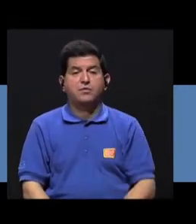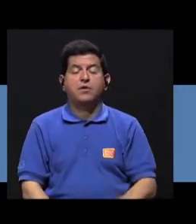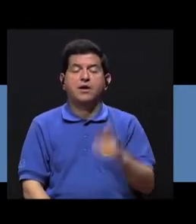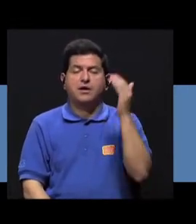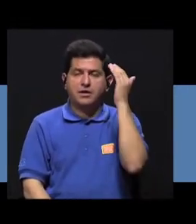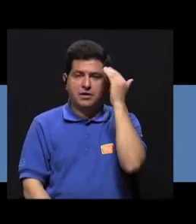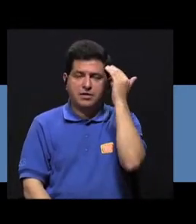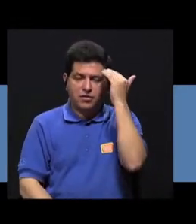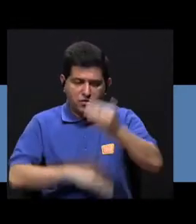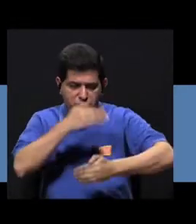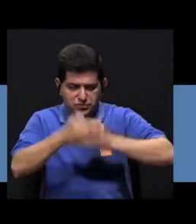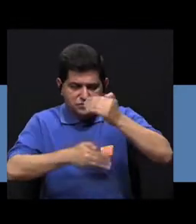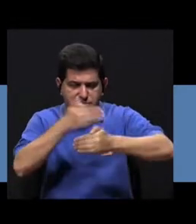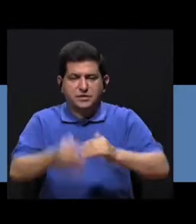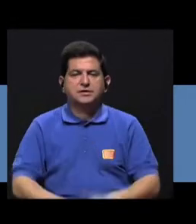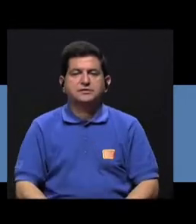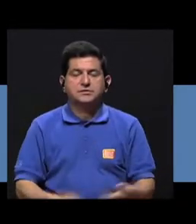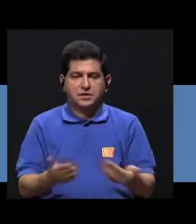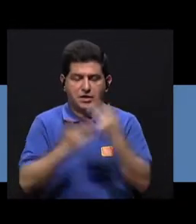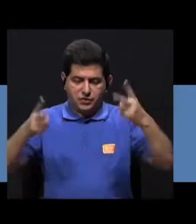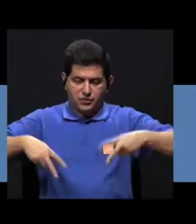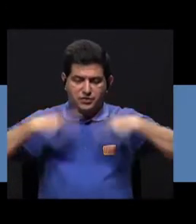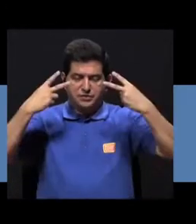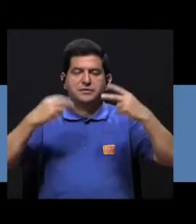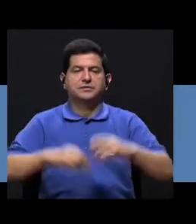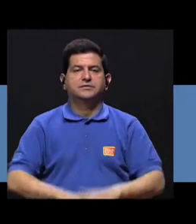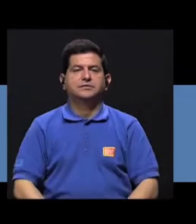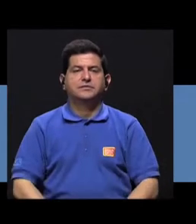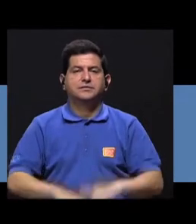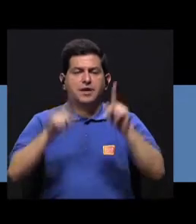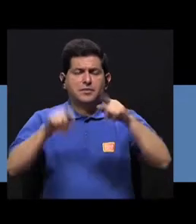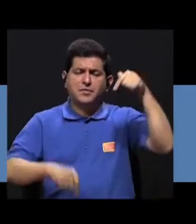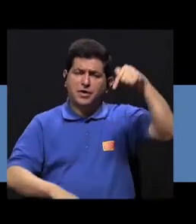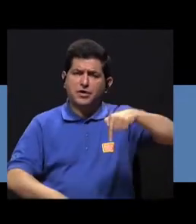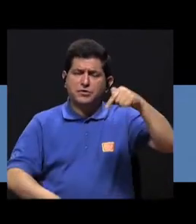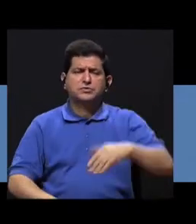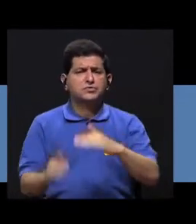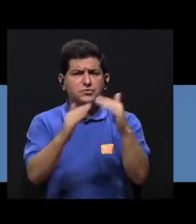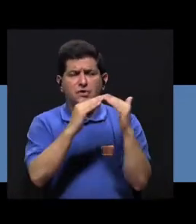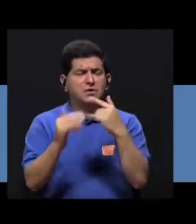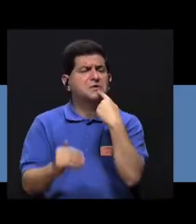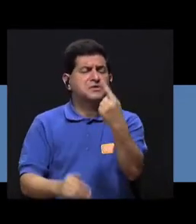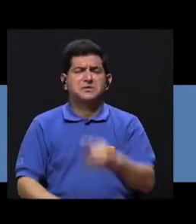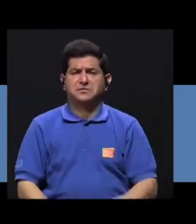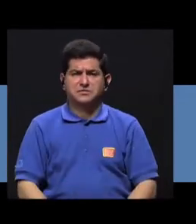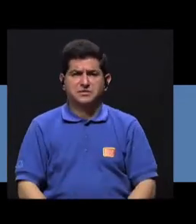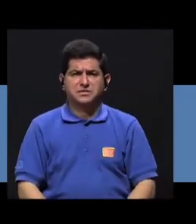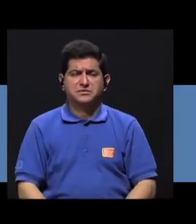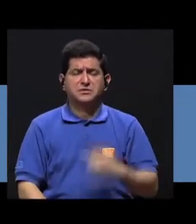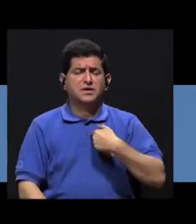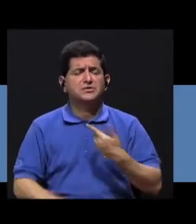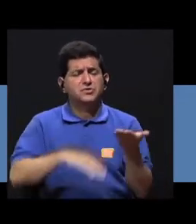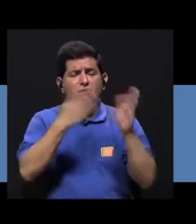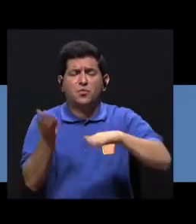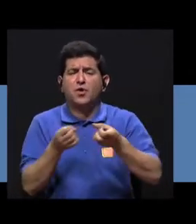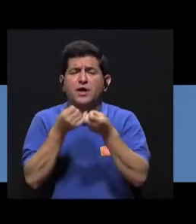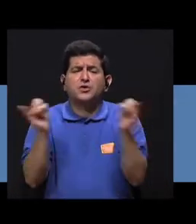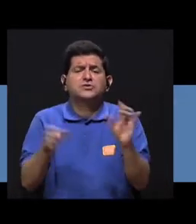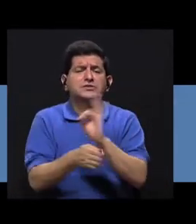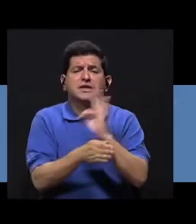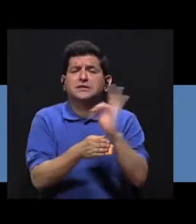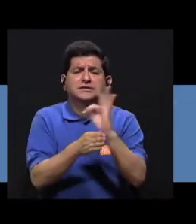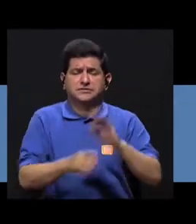crear conciencia para que haya nueva vida. Hay gente hoy en día en la ciudad que dice, me muero si no hay